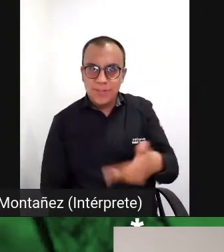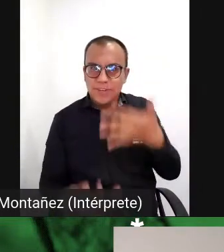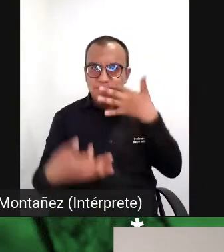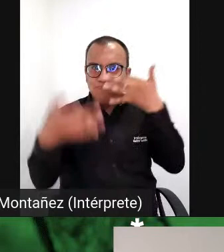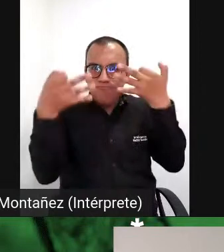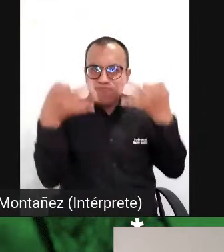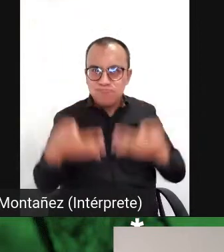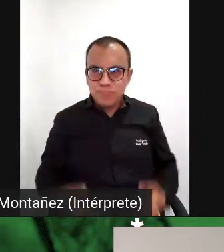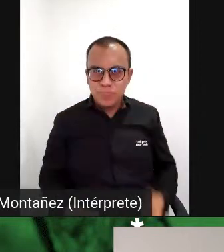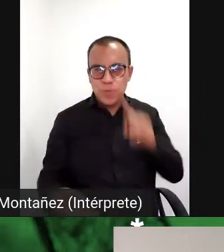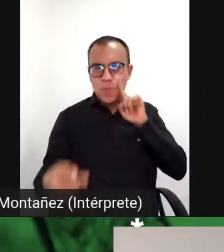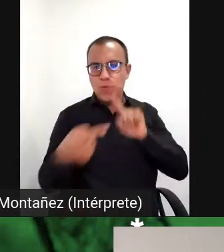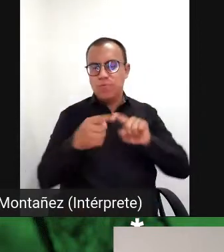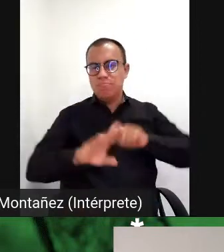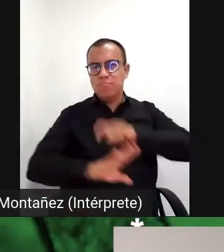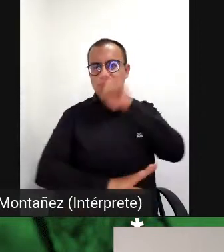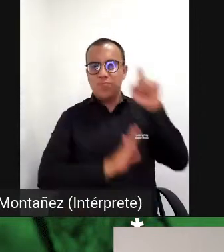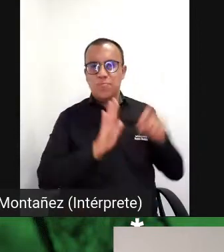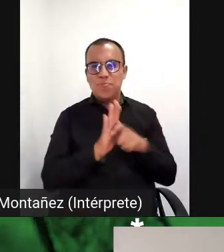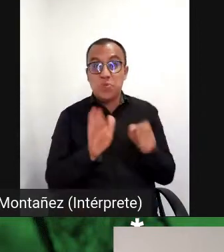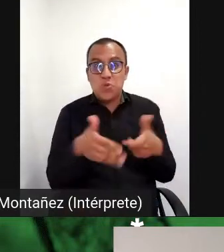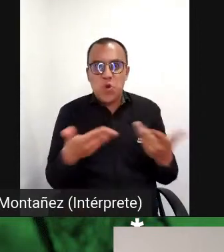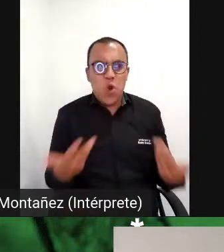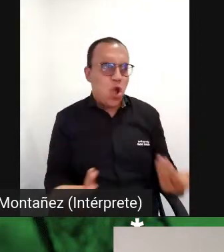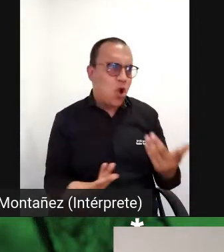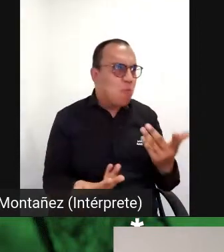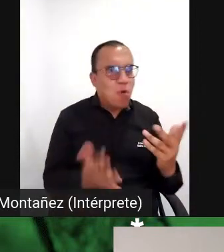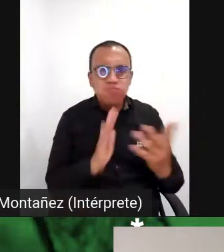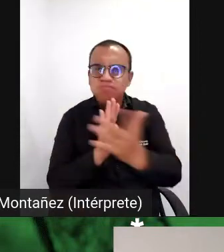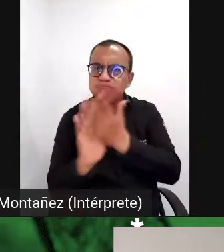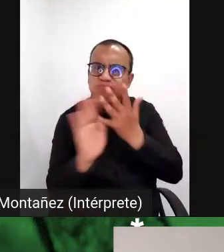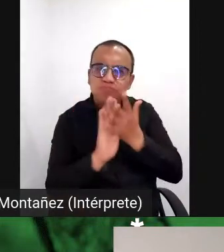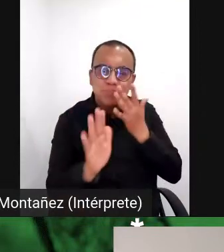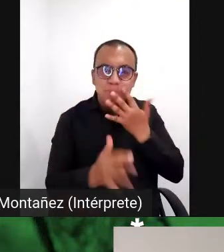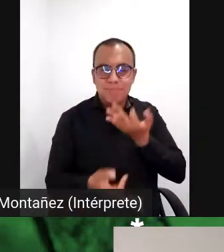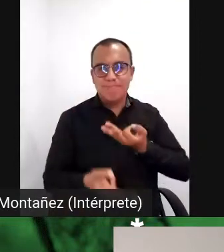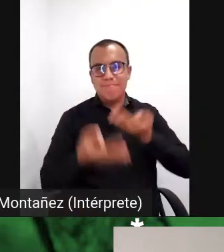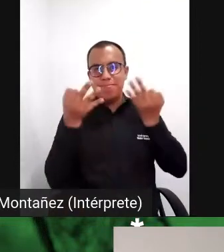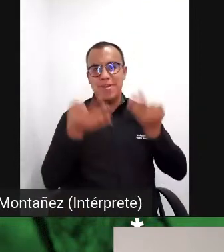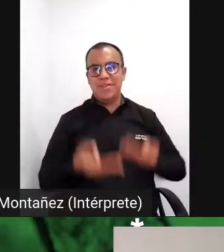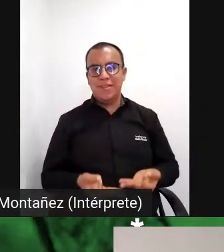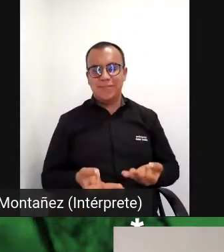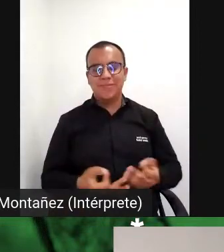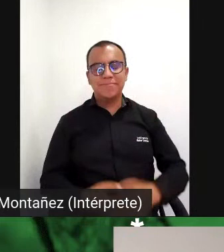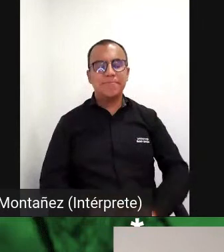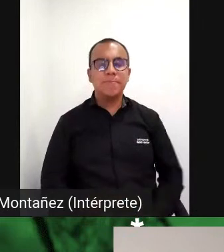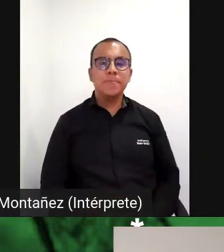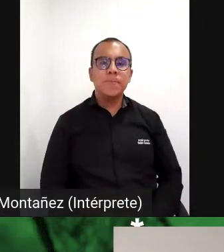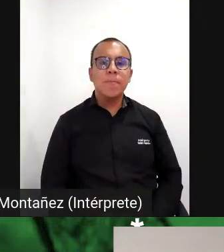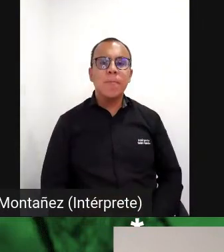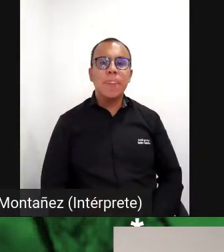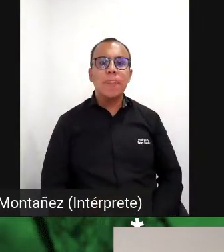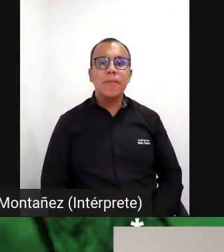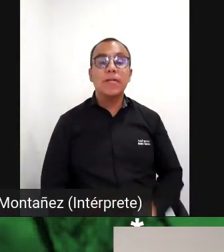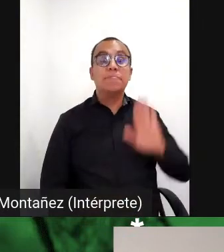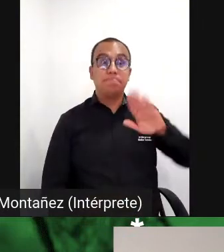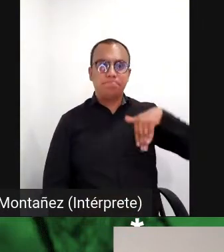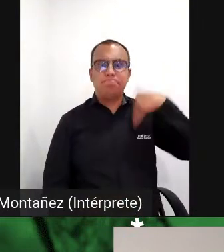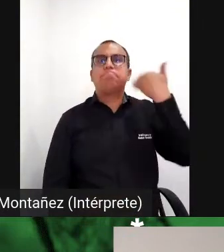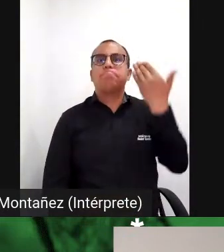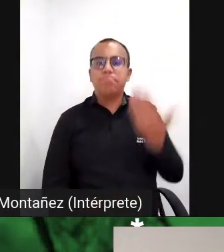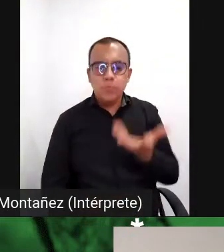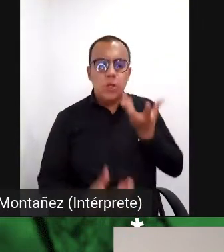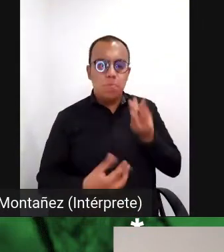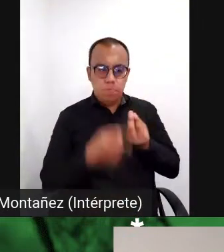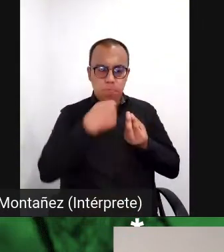muy simpática, o cómo puede encontrar una anécdota o algo que valga la pena destacar. Después armamos otro equipo